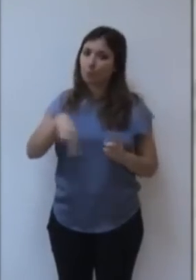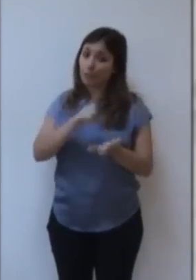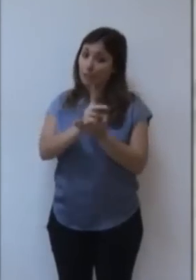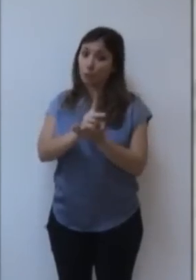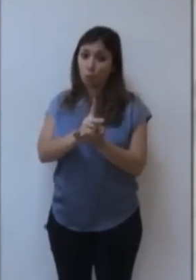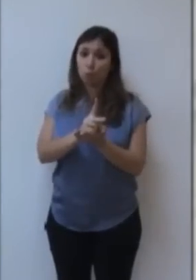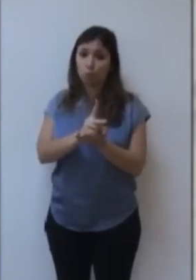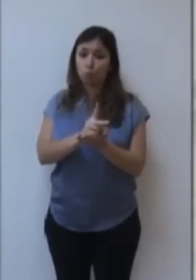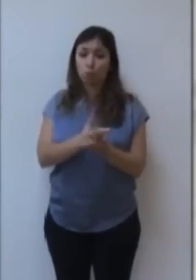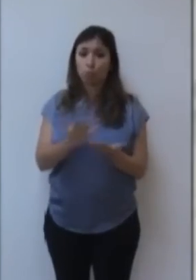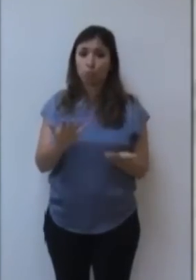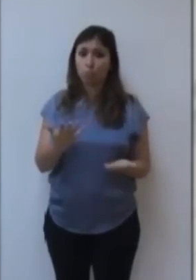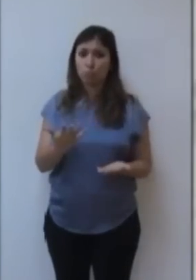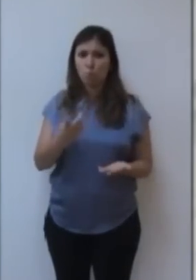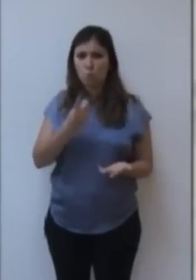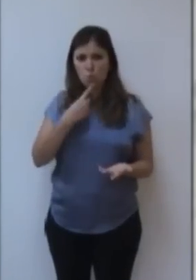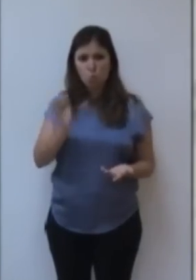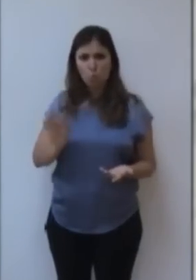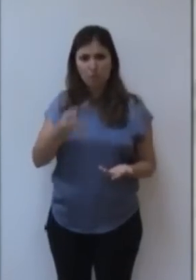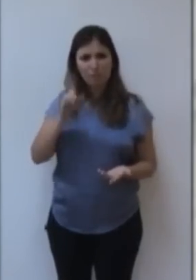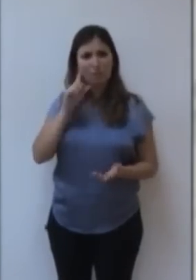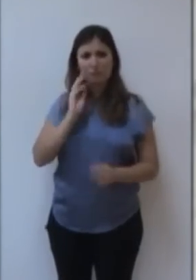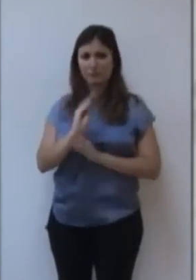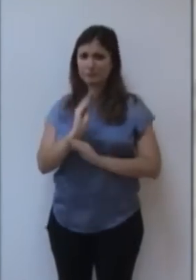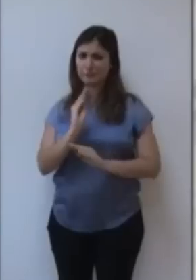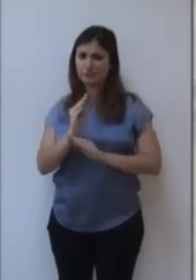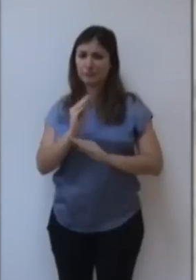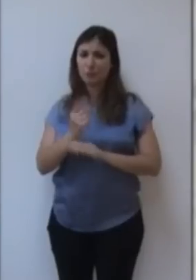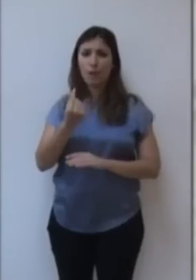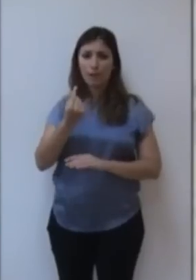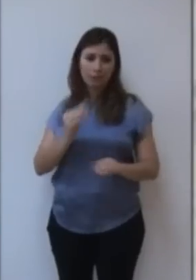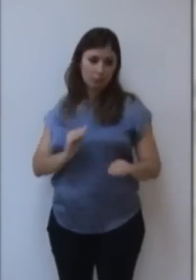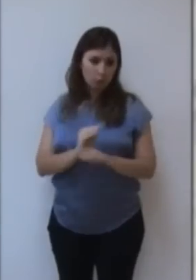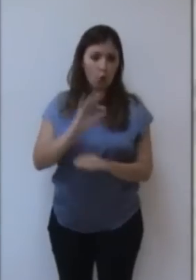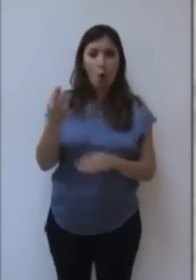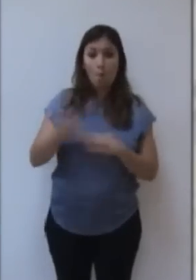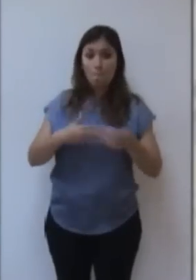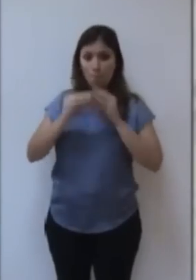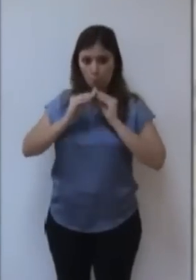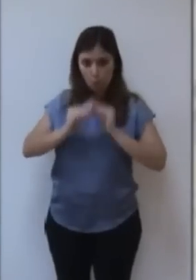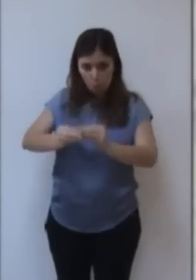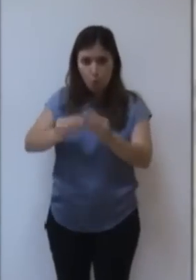reto que cuesta mantener en inversión, en producción,